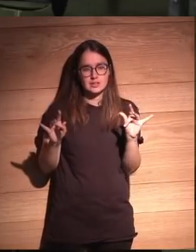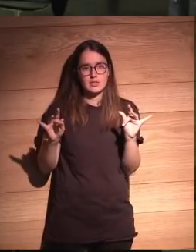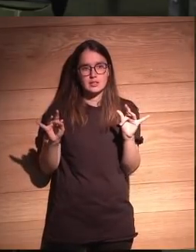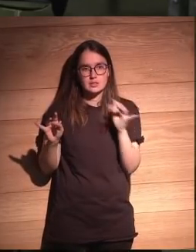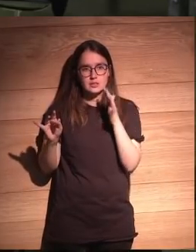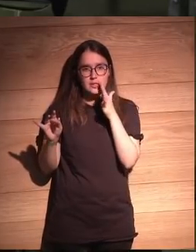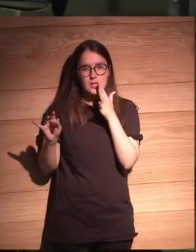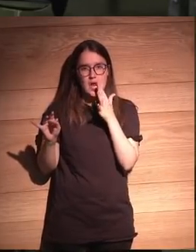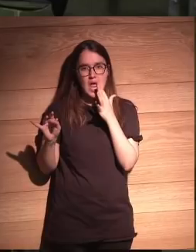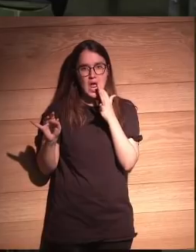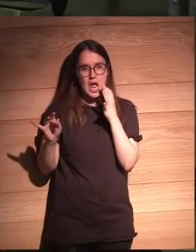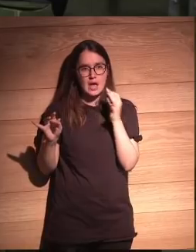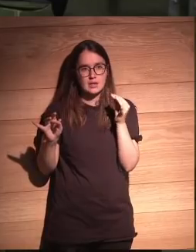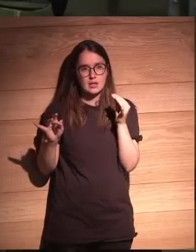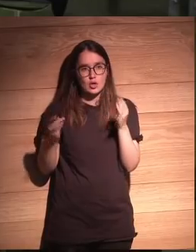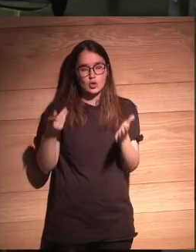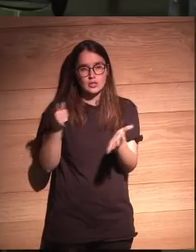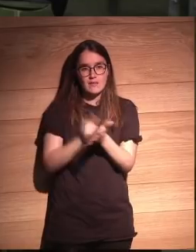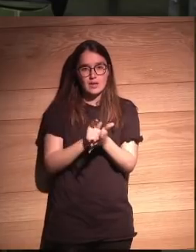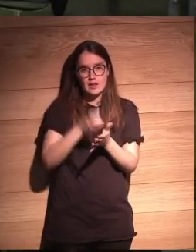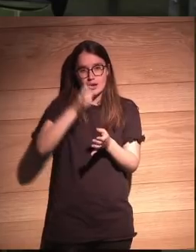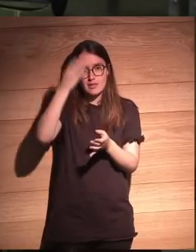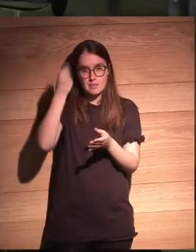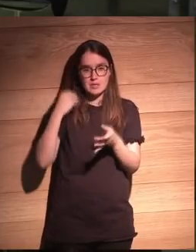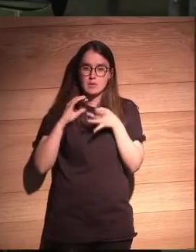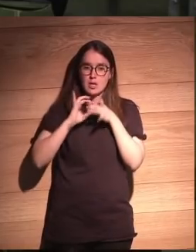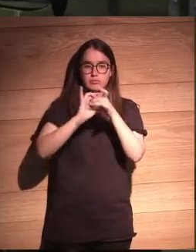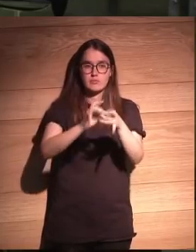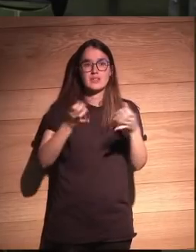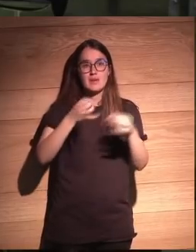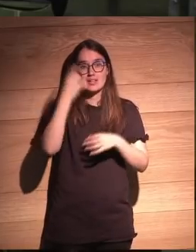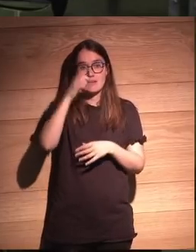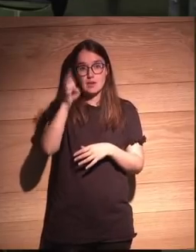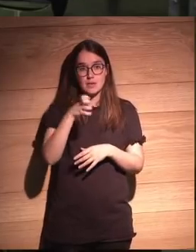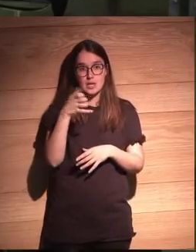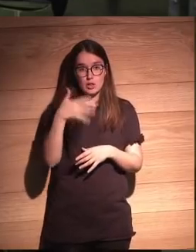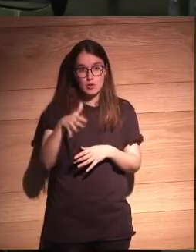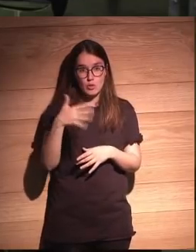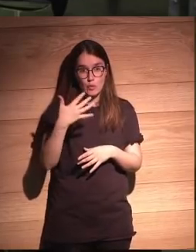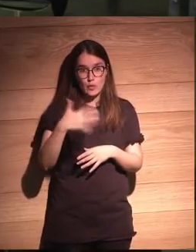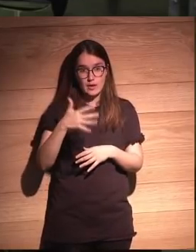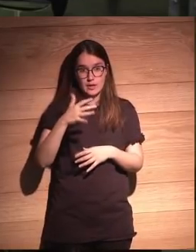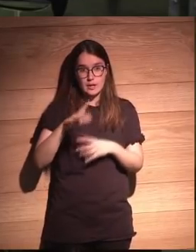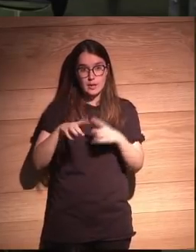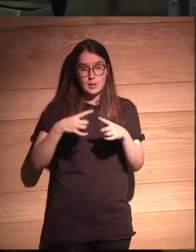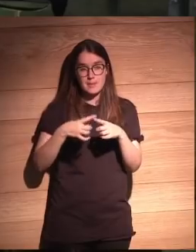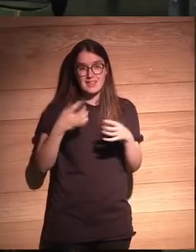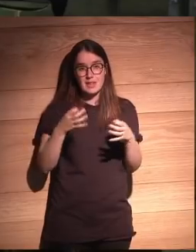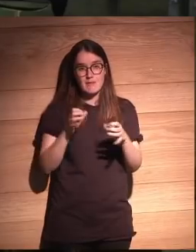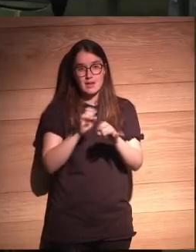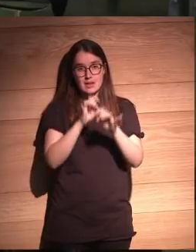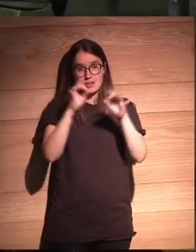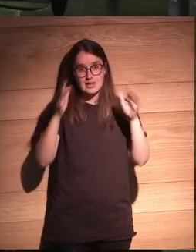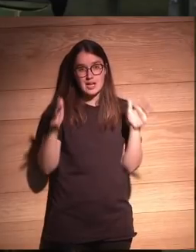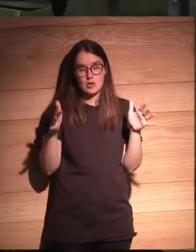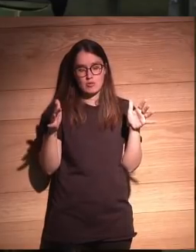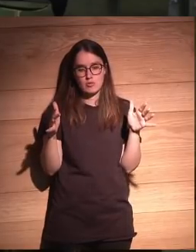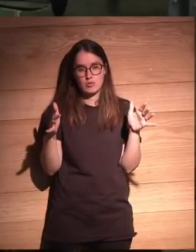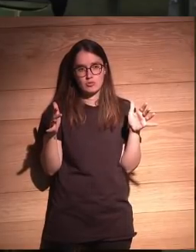el que, agarrando otra vez la idea de que hay que saber de dónde venimos y debemos detenernos y debemos